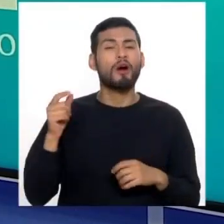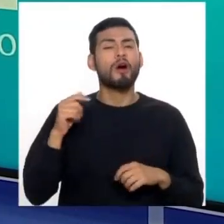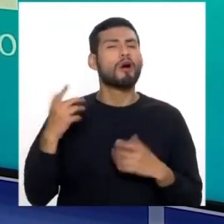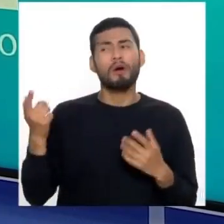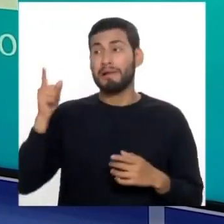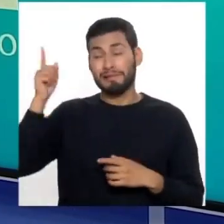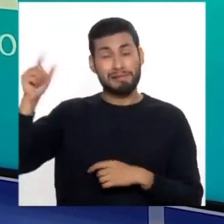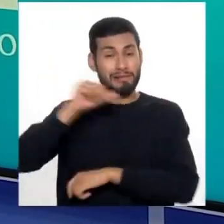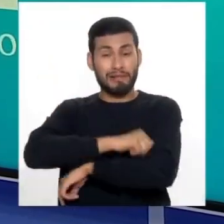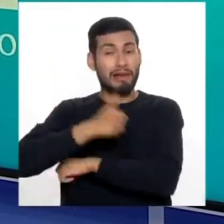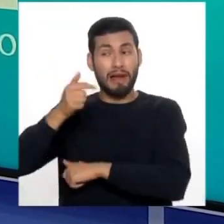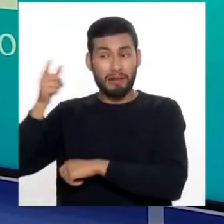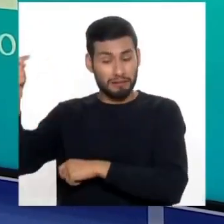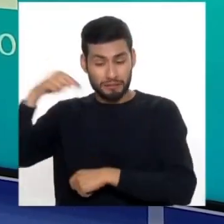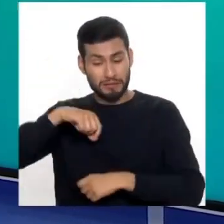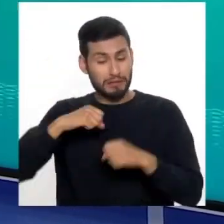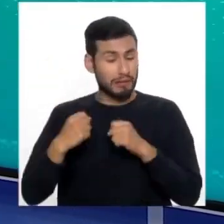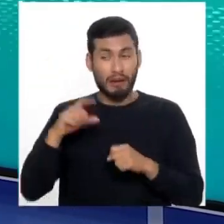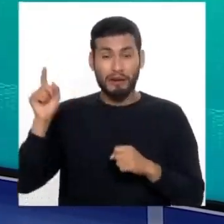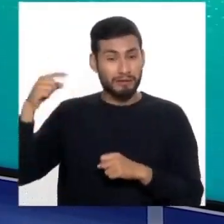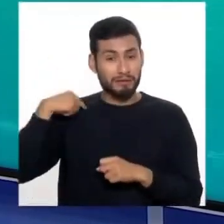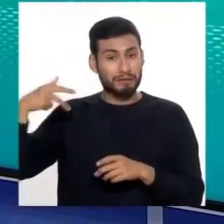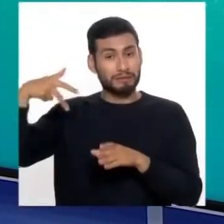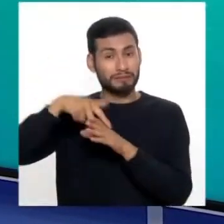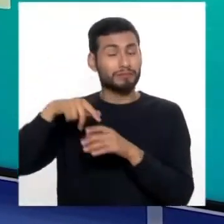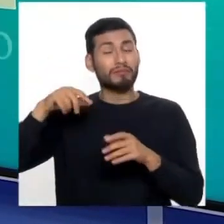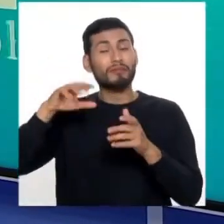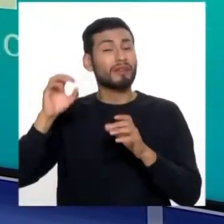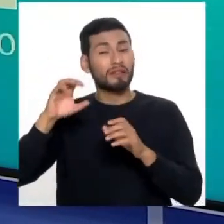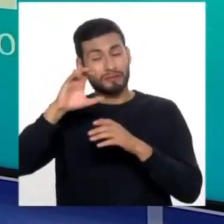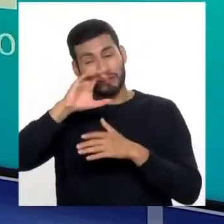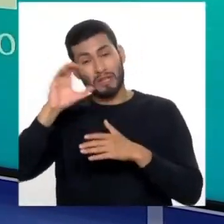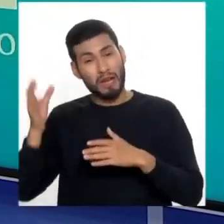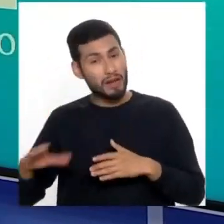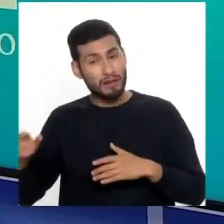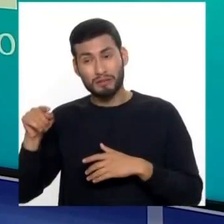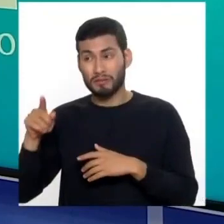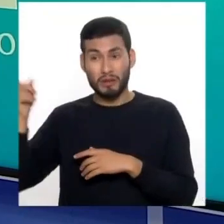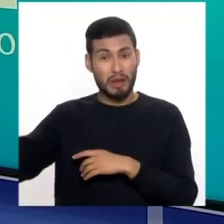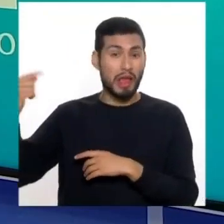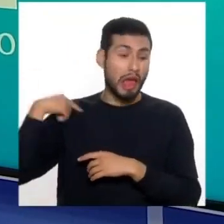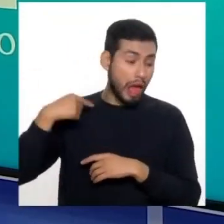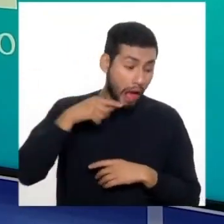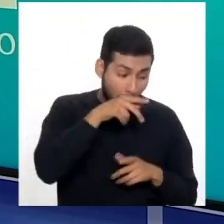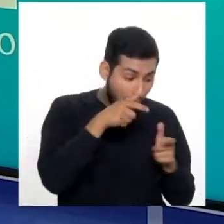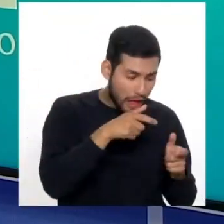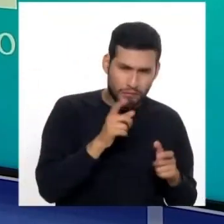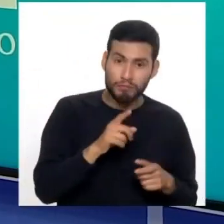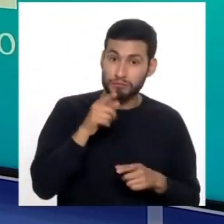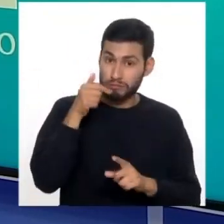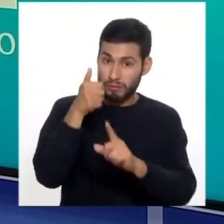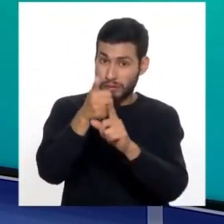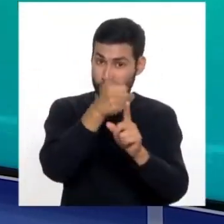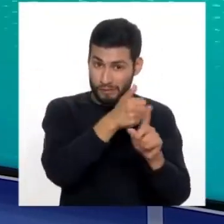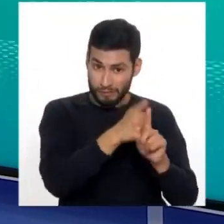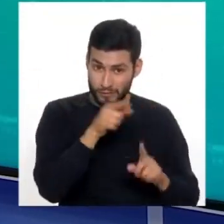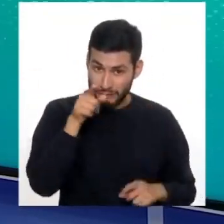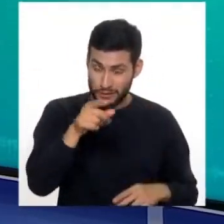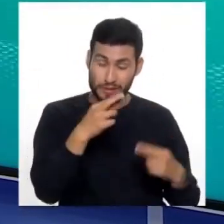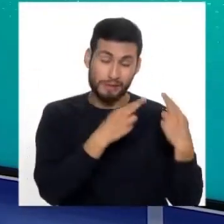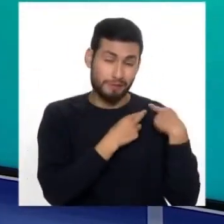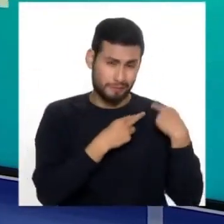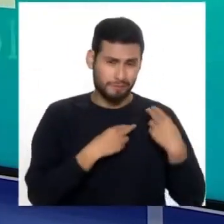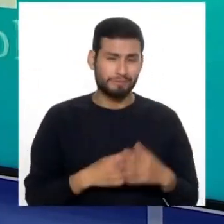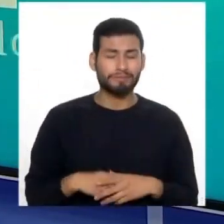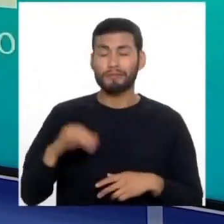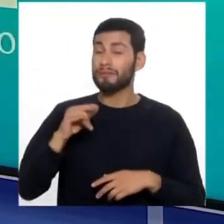no están en tu auto, no están en tu moto, no están en tu camioneta, no te van a decir qué es lo que tienes que hacer. Y algo que dijeron en la nota muy